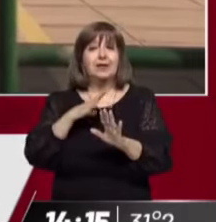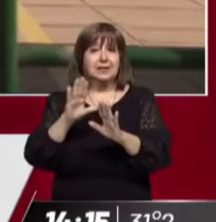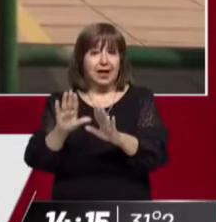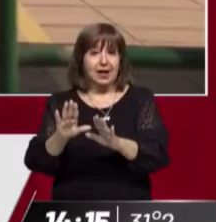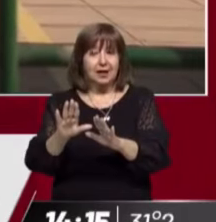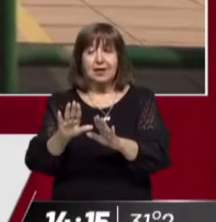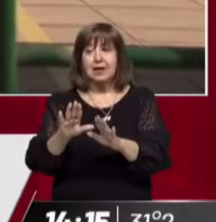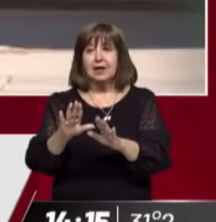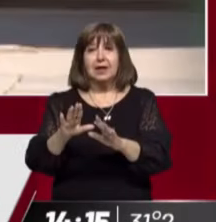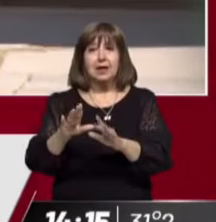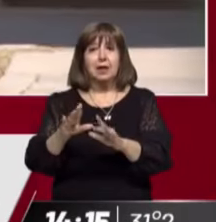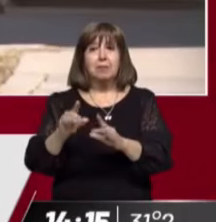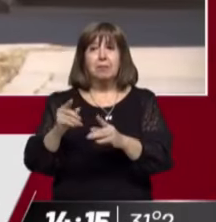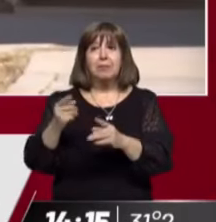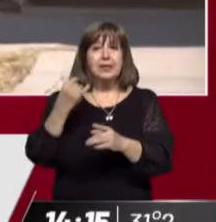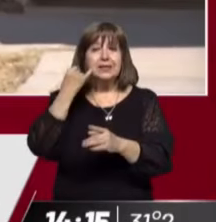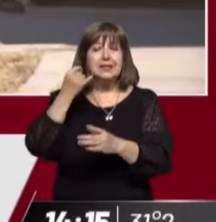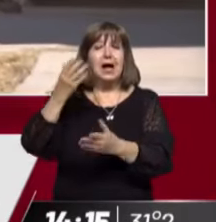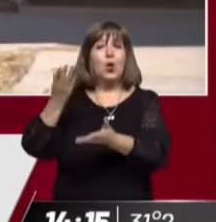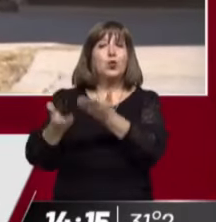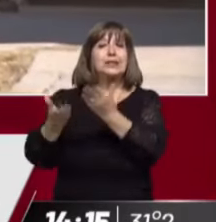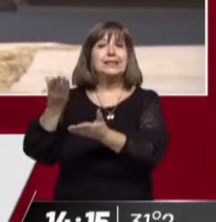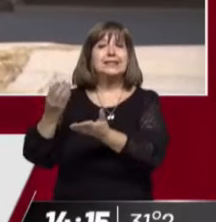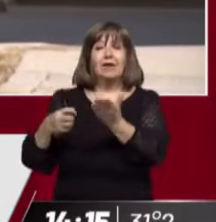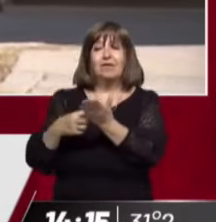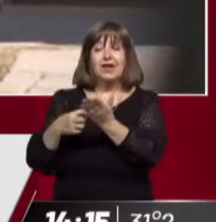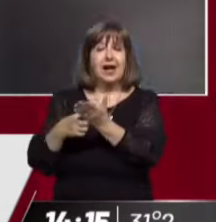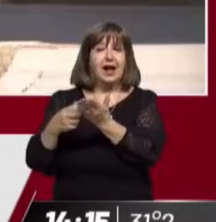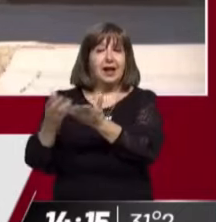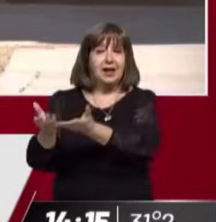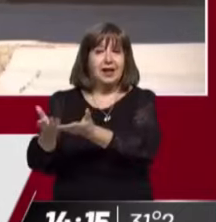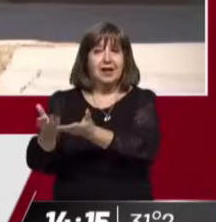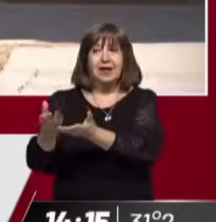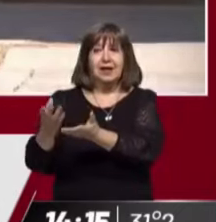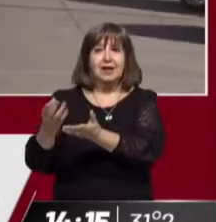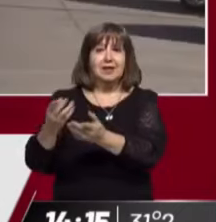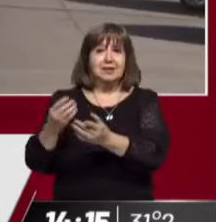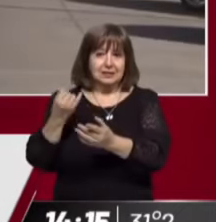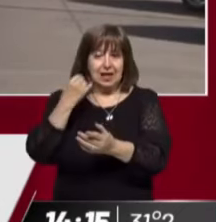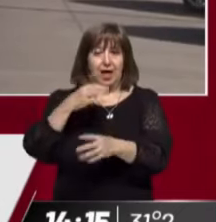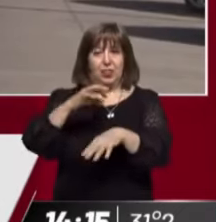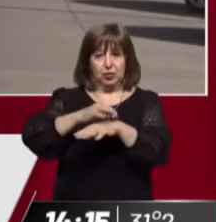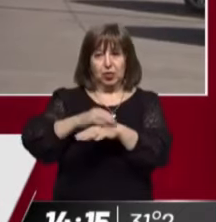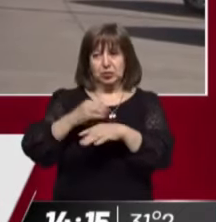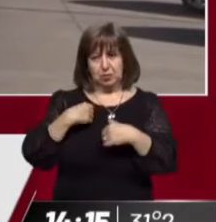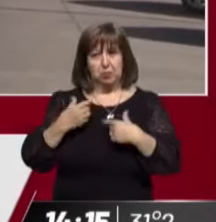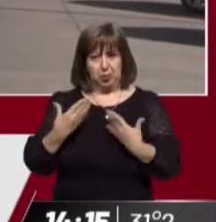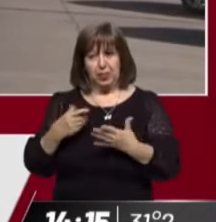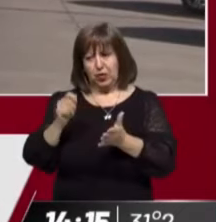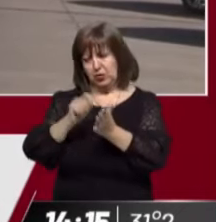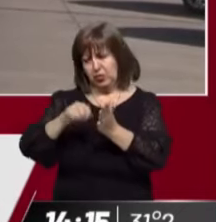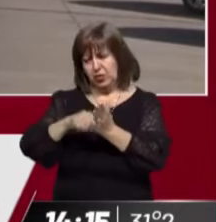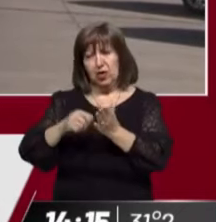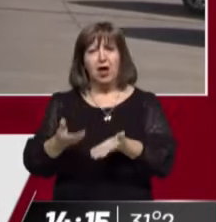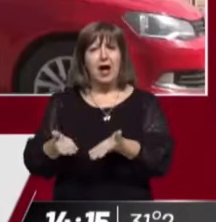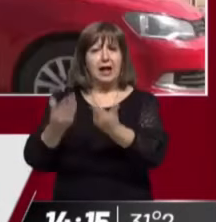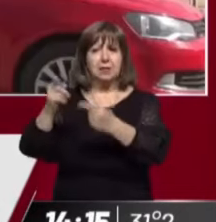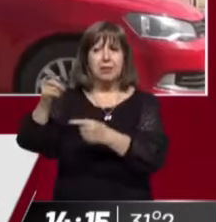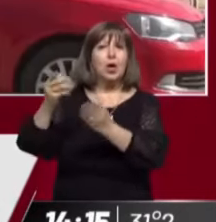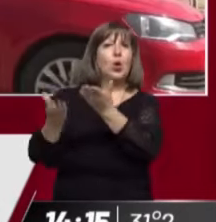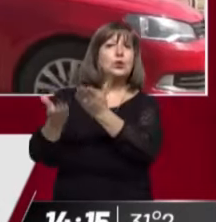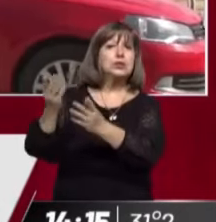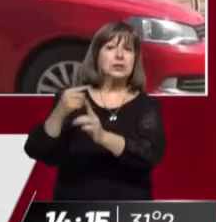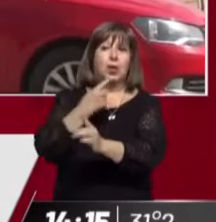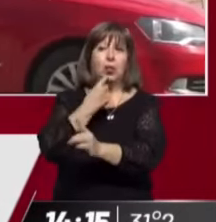cuando está este tipo de intervenciones, no solamente el alta clínica alcanza, sino ver qué es lo que dispone la justicia.